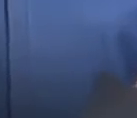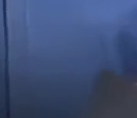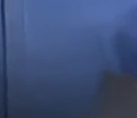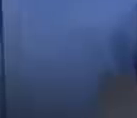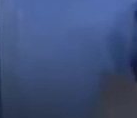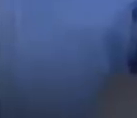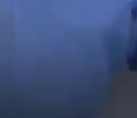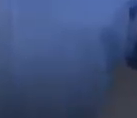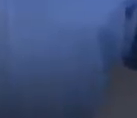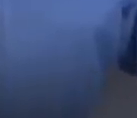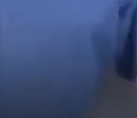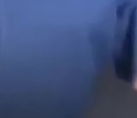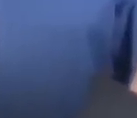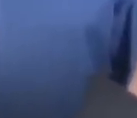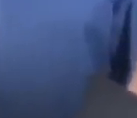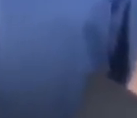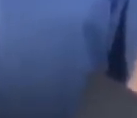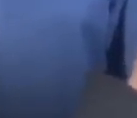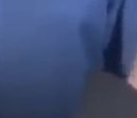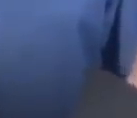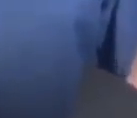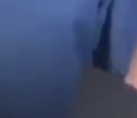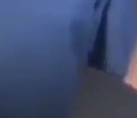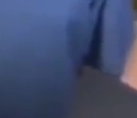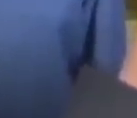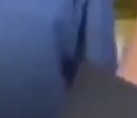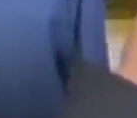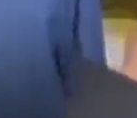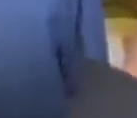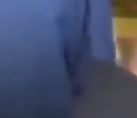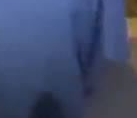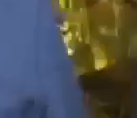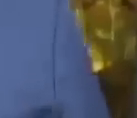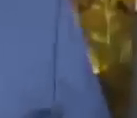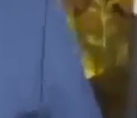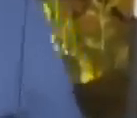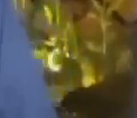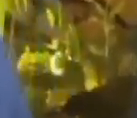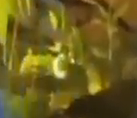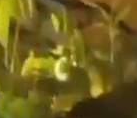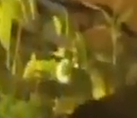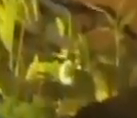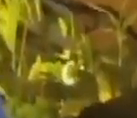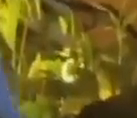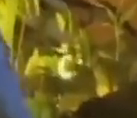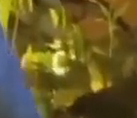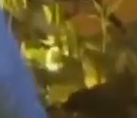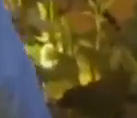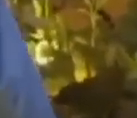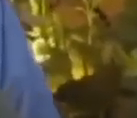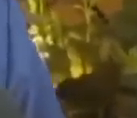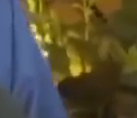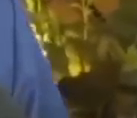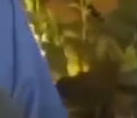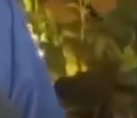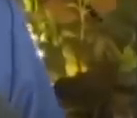¿Qué propuestas trae nuestro país a este importante evento, la COP27? Bueno, llegando a Egipto,